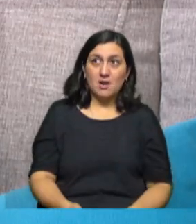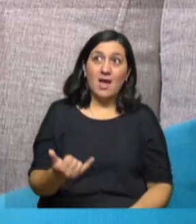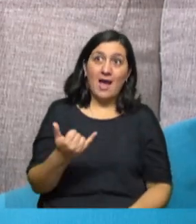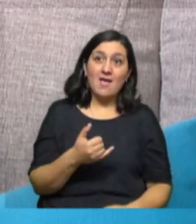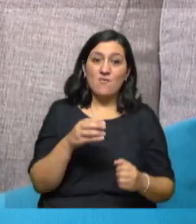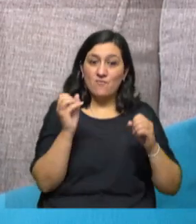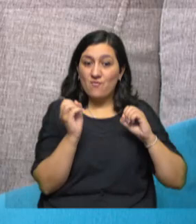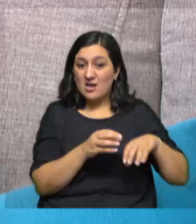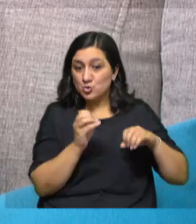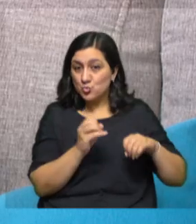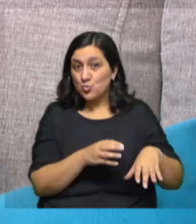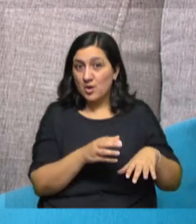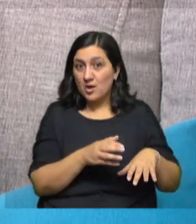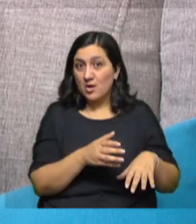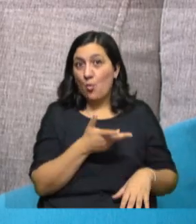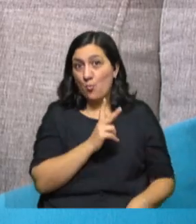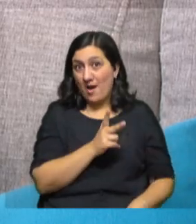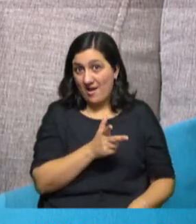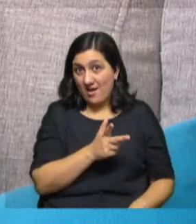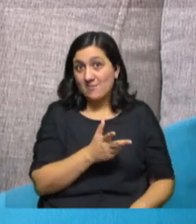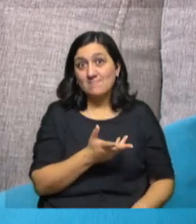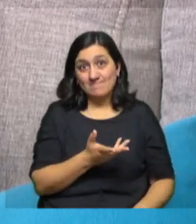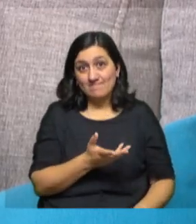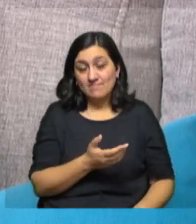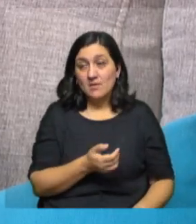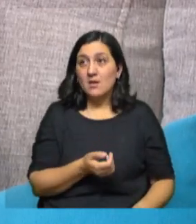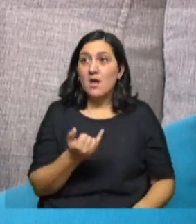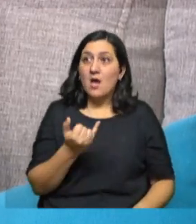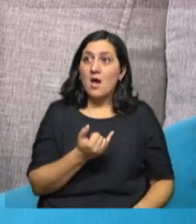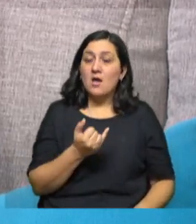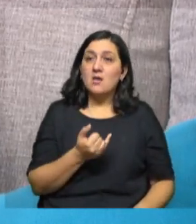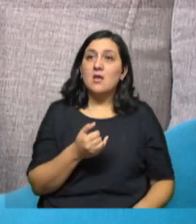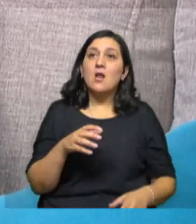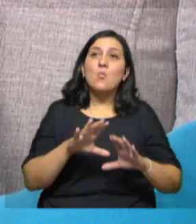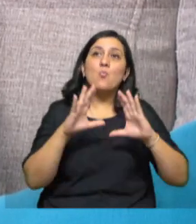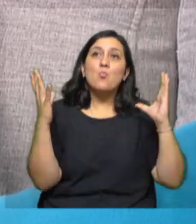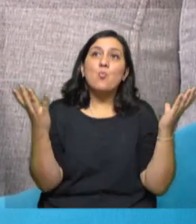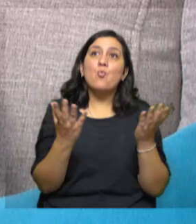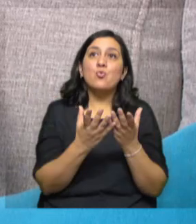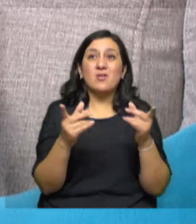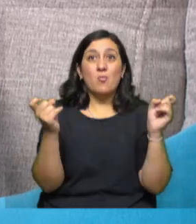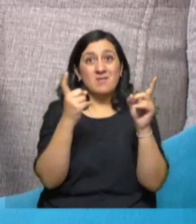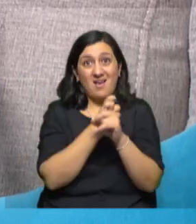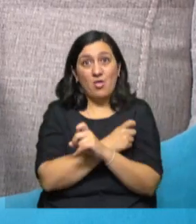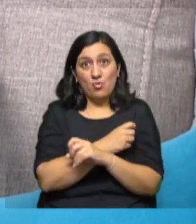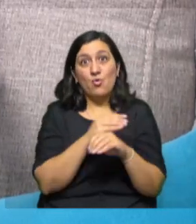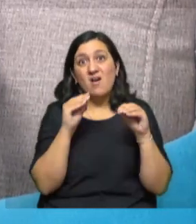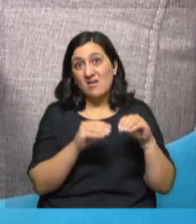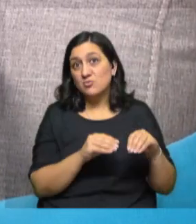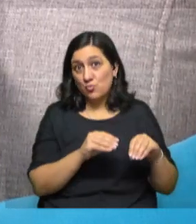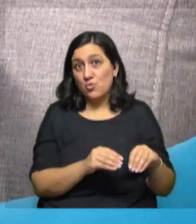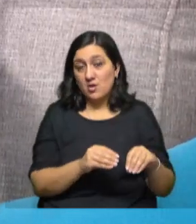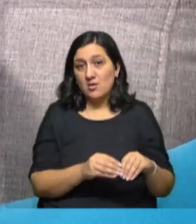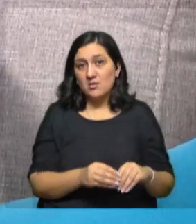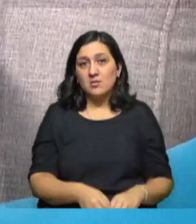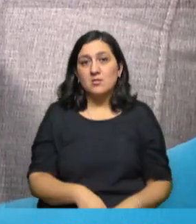Hay basura humana. Sí, basura humana, basura. El mundo se ha complicado con la basura últimamente, ¿no? Y